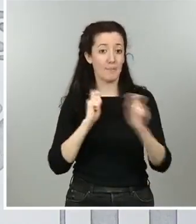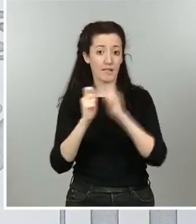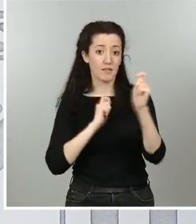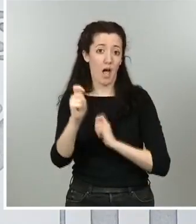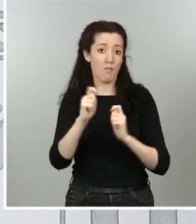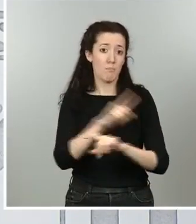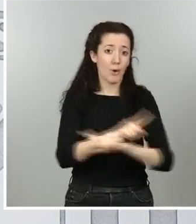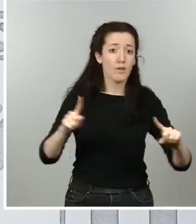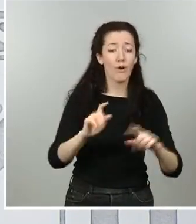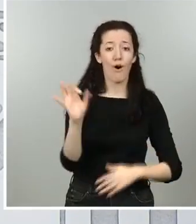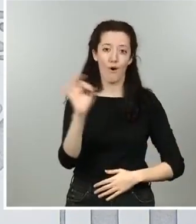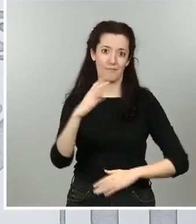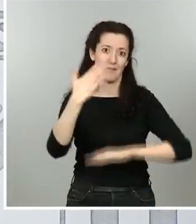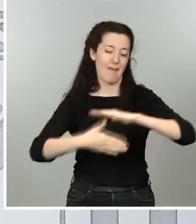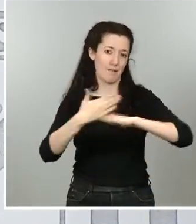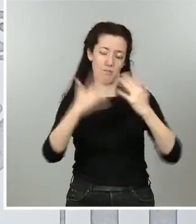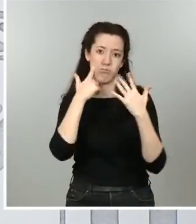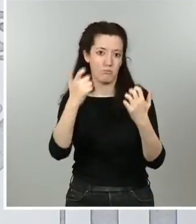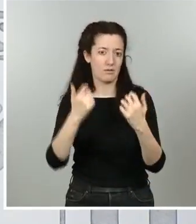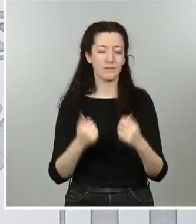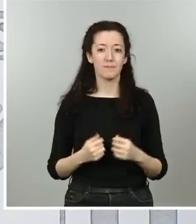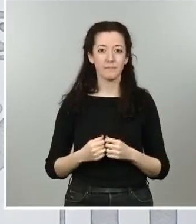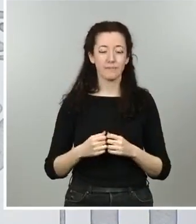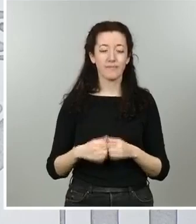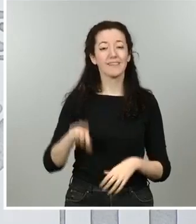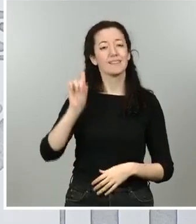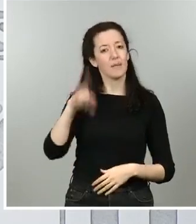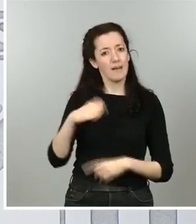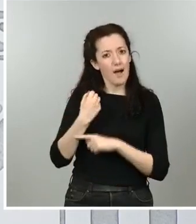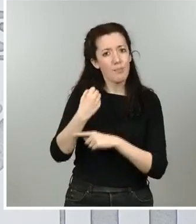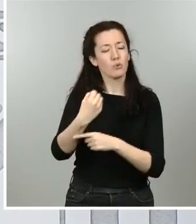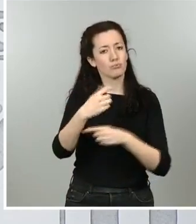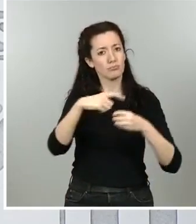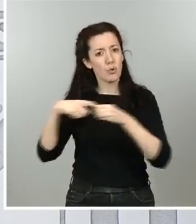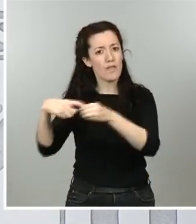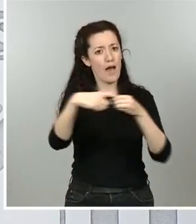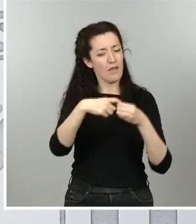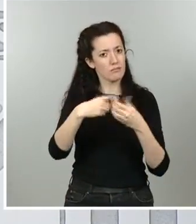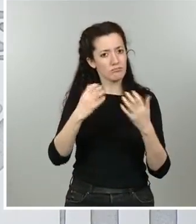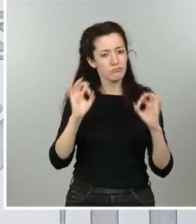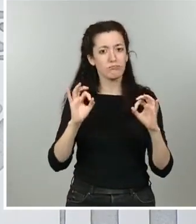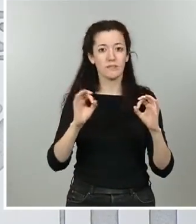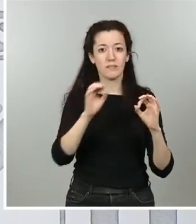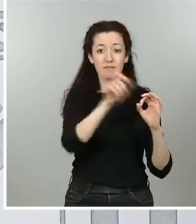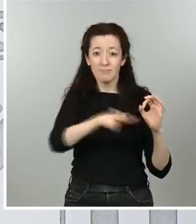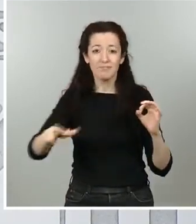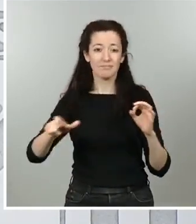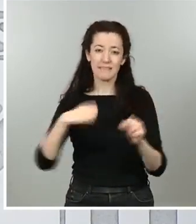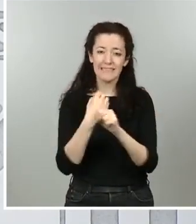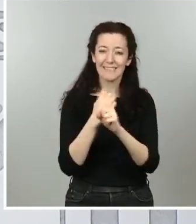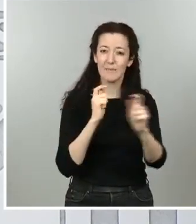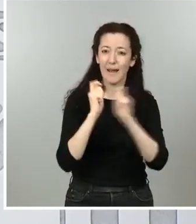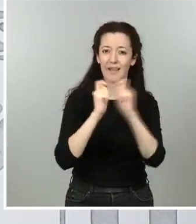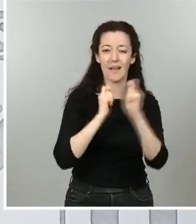expresión. También nuestro apoyo y nuestra solidaridad a los que diariamente se juegan la vida para hacer llegar la información de forma